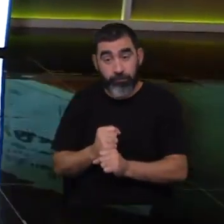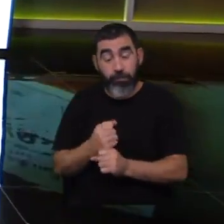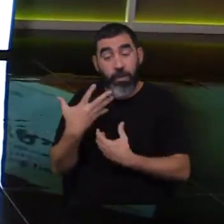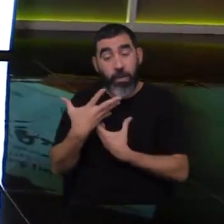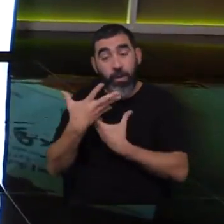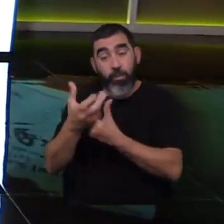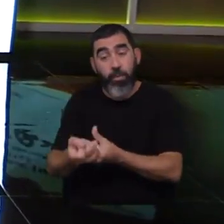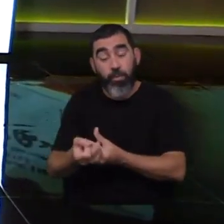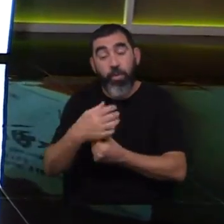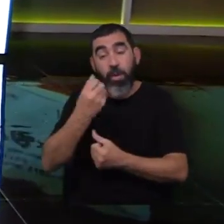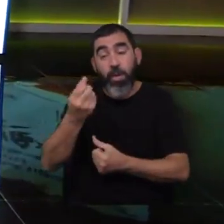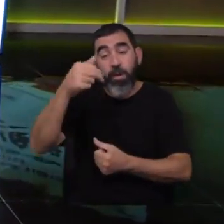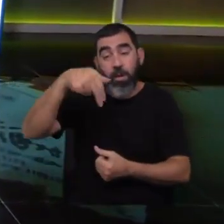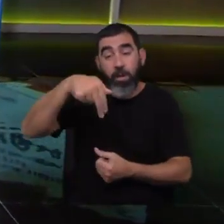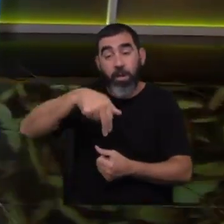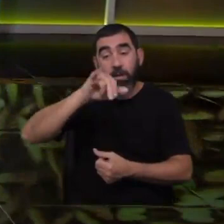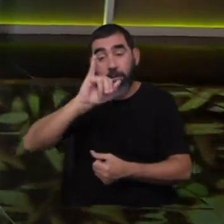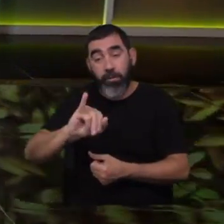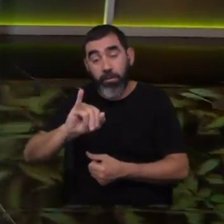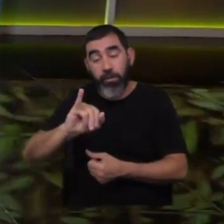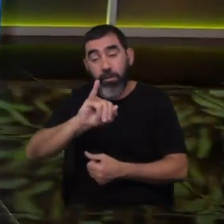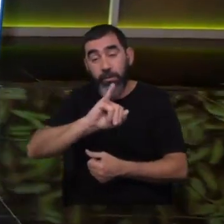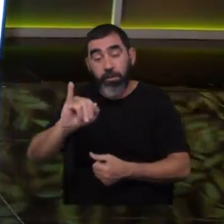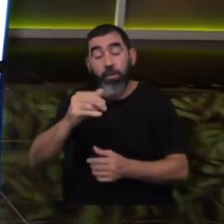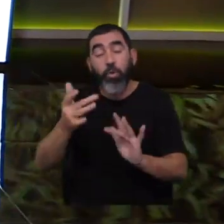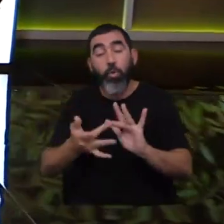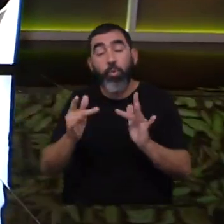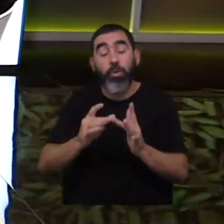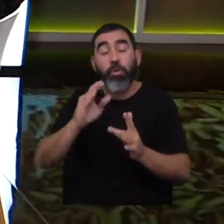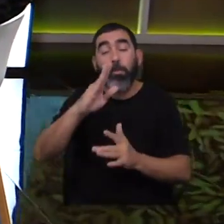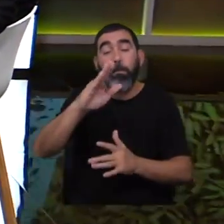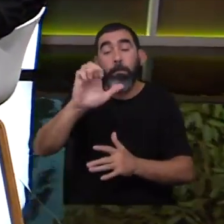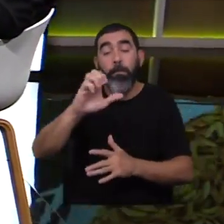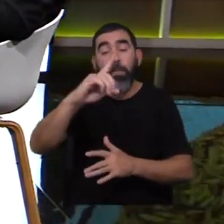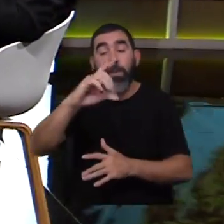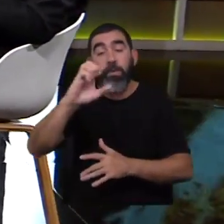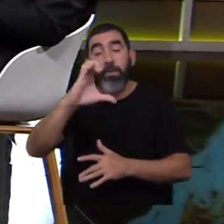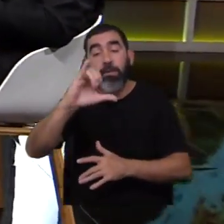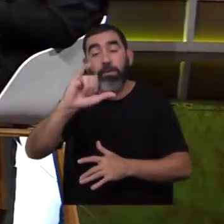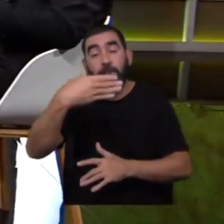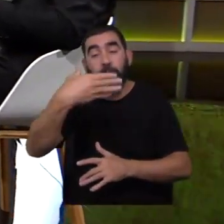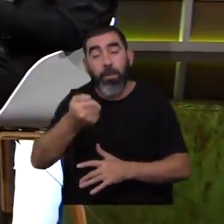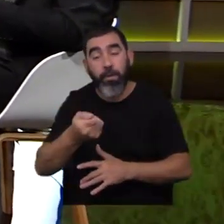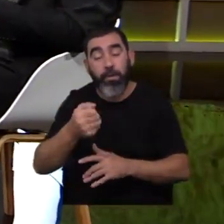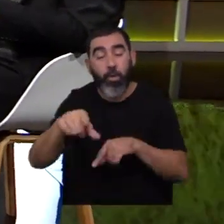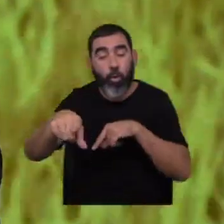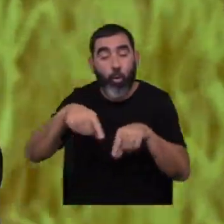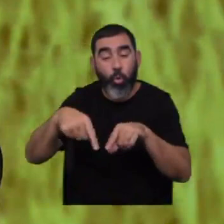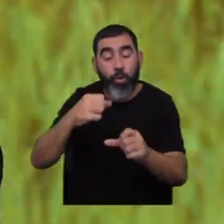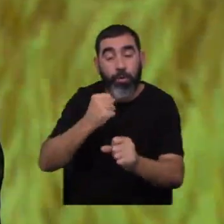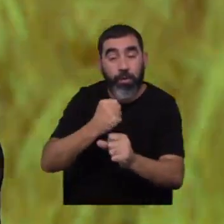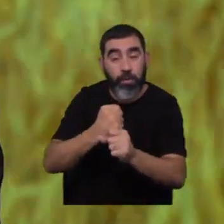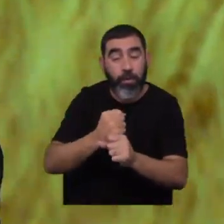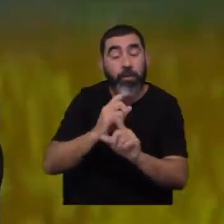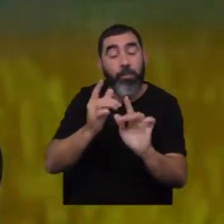apoyado por la ANI, en contacto con el PDCIVA y Fundasiva, que era quien organizaban y coordinaban el trabajo, y